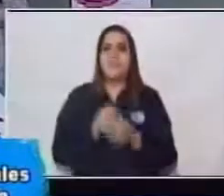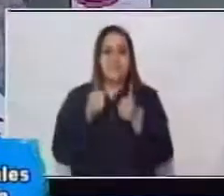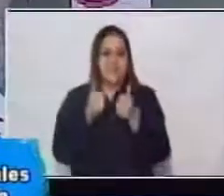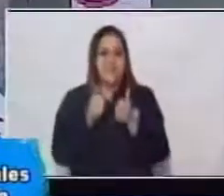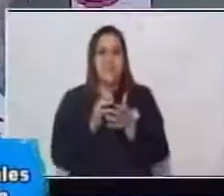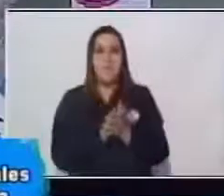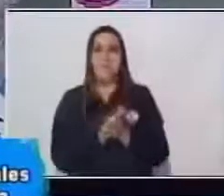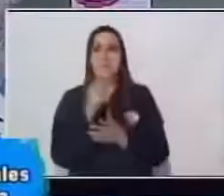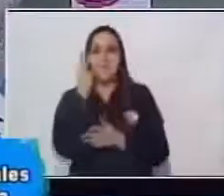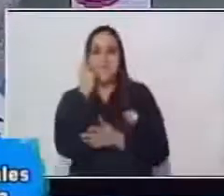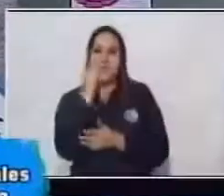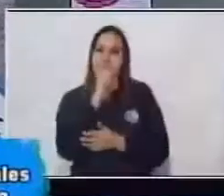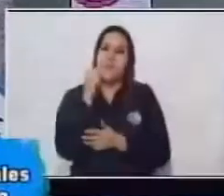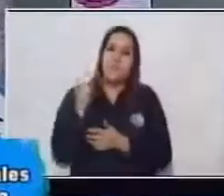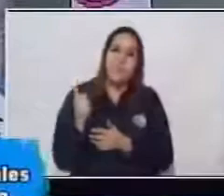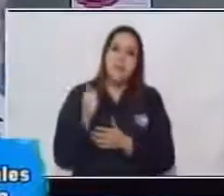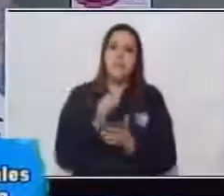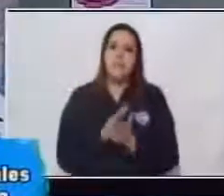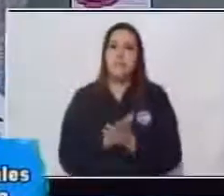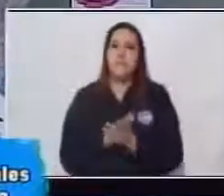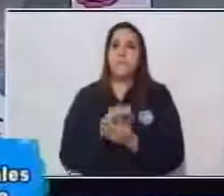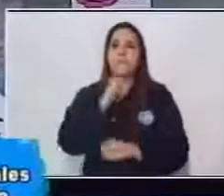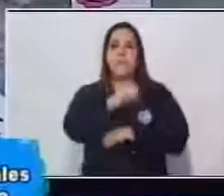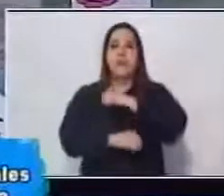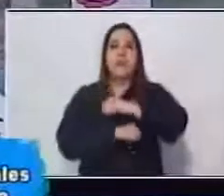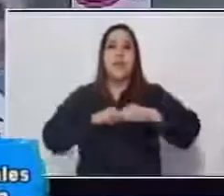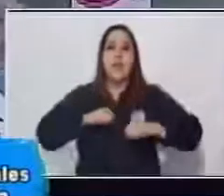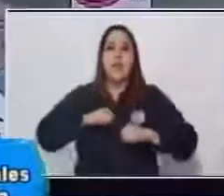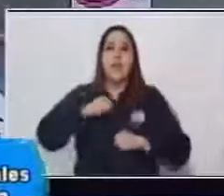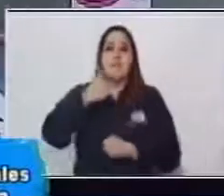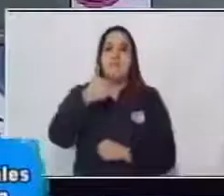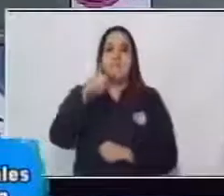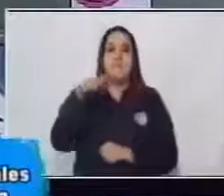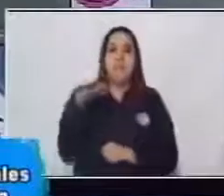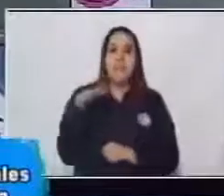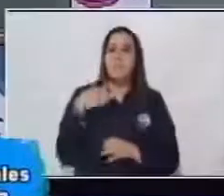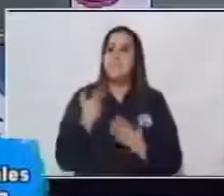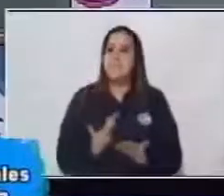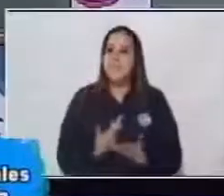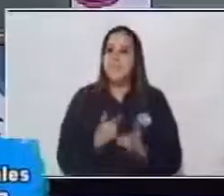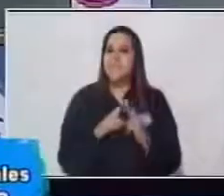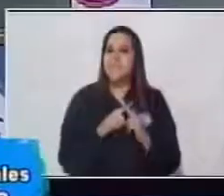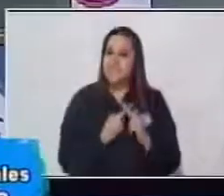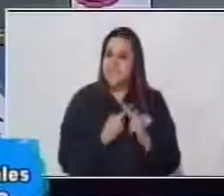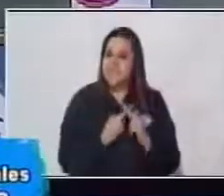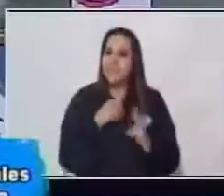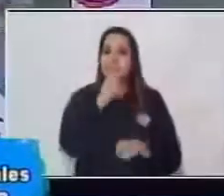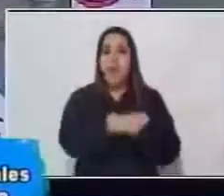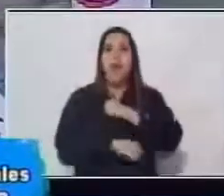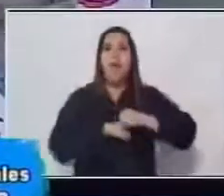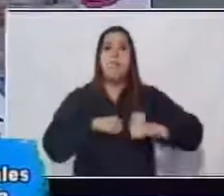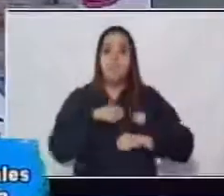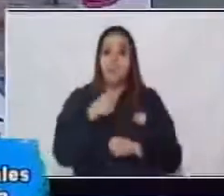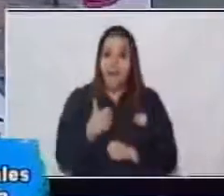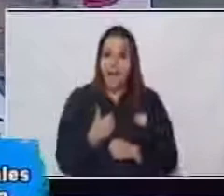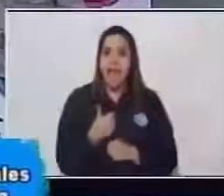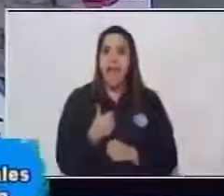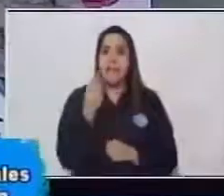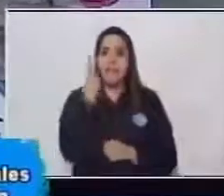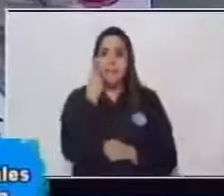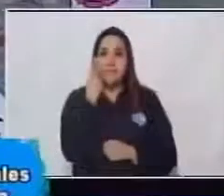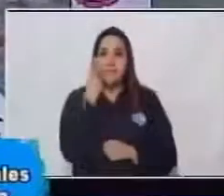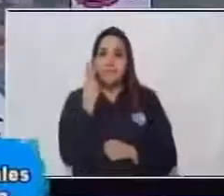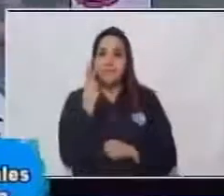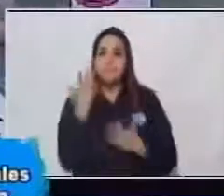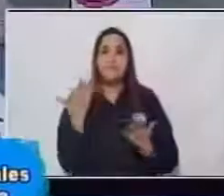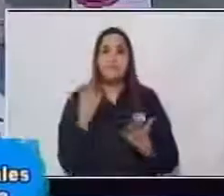bien. Veamos otra palabra, por aquí tenemos faz. Empieza con fa, muy bien. ¿Y en